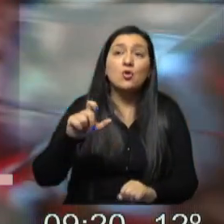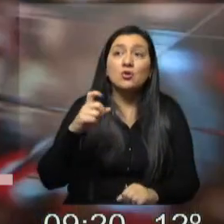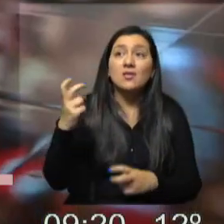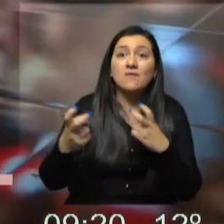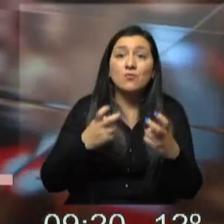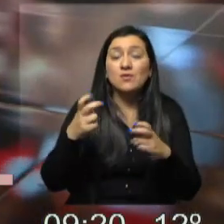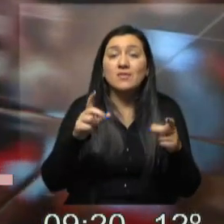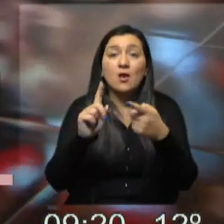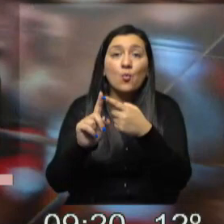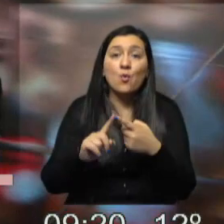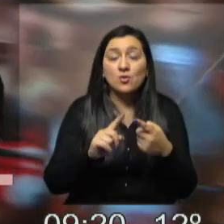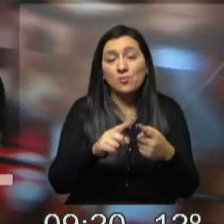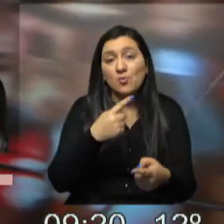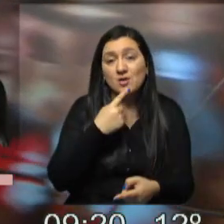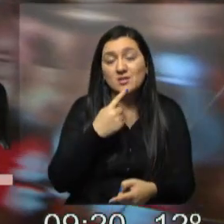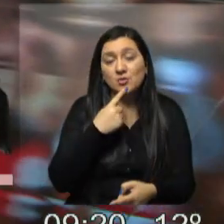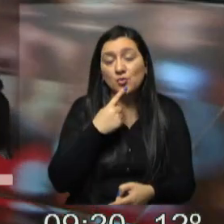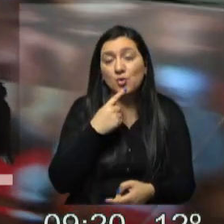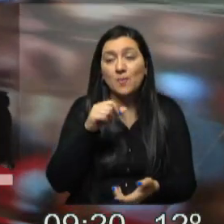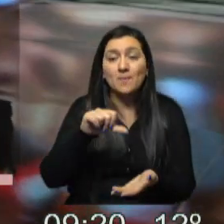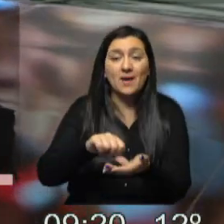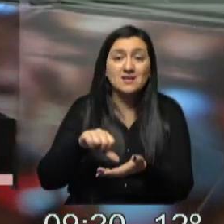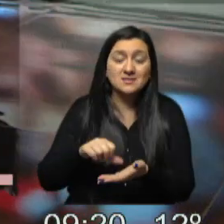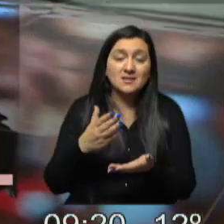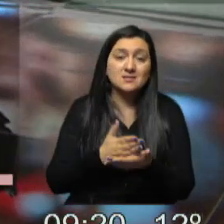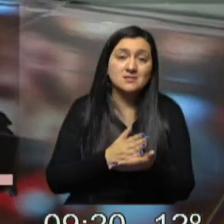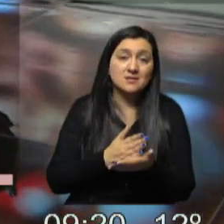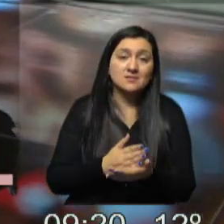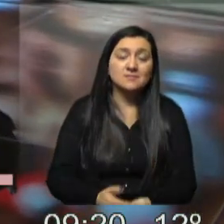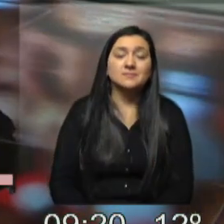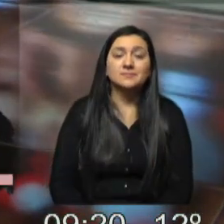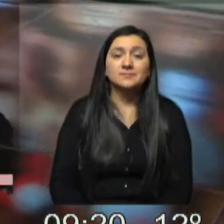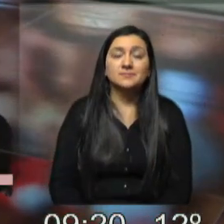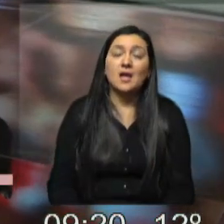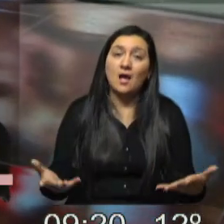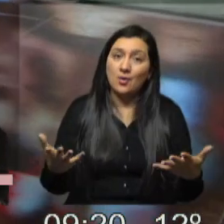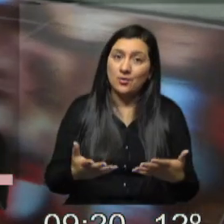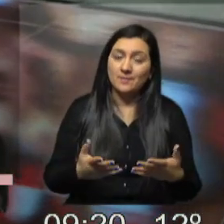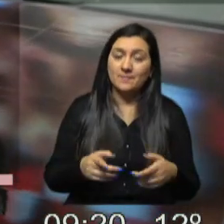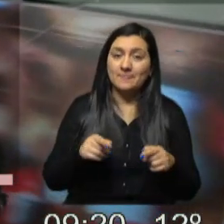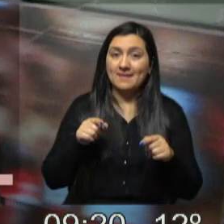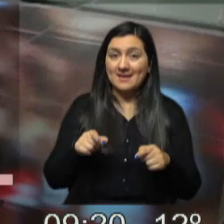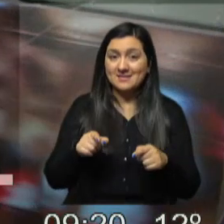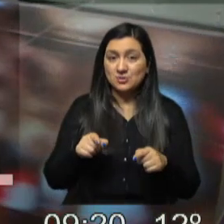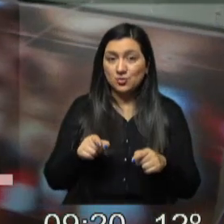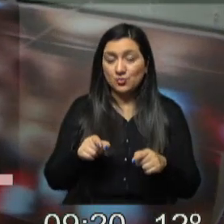de concertación política en la región y de establecimiento de ciertos lazos de cooperación. Ahora, esa